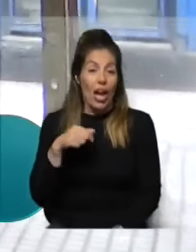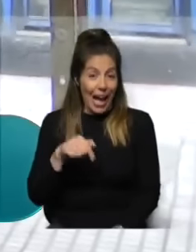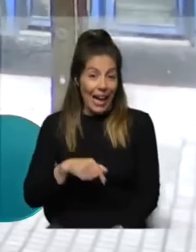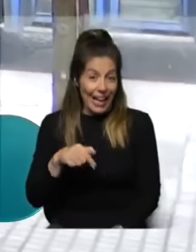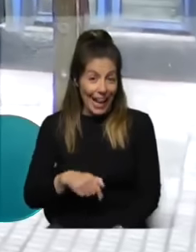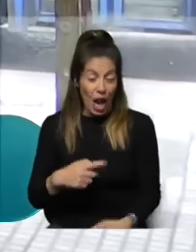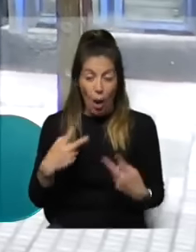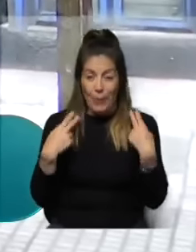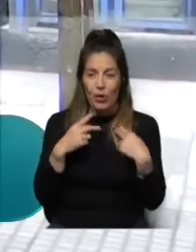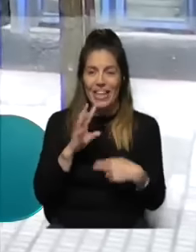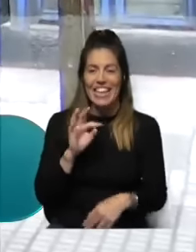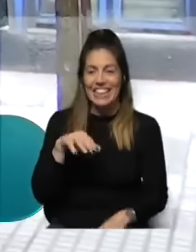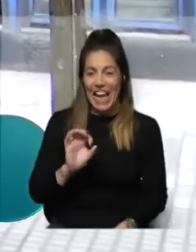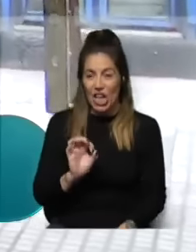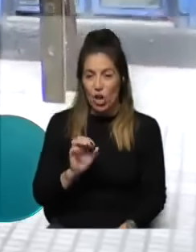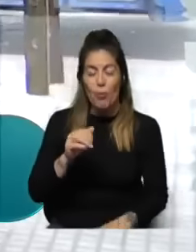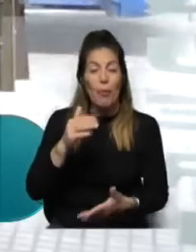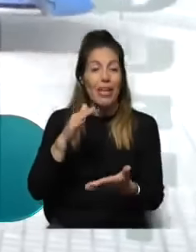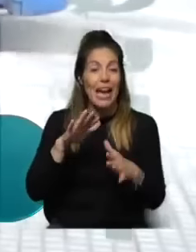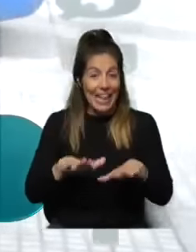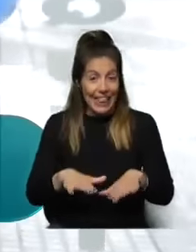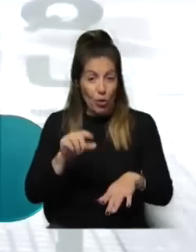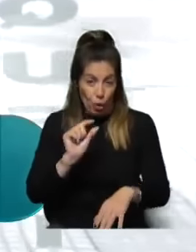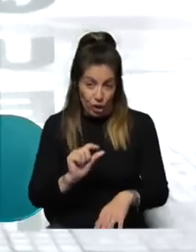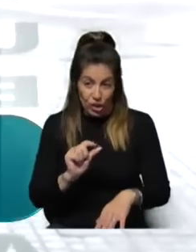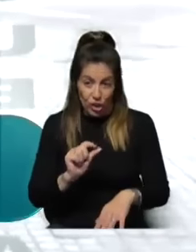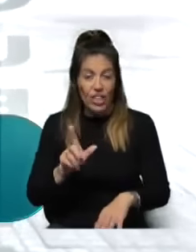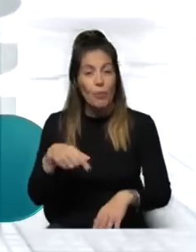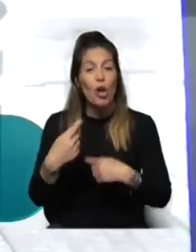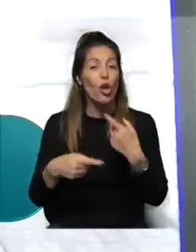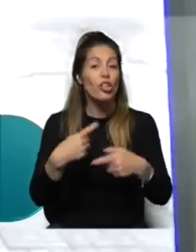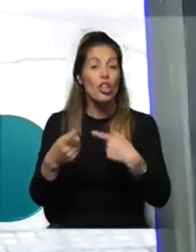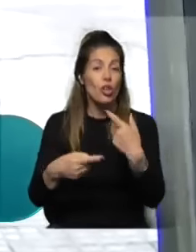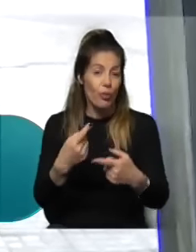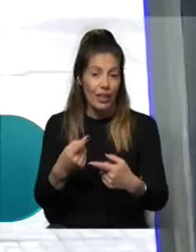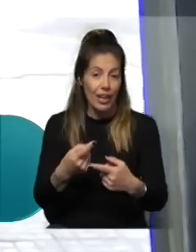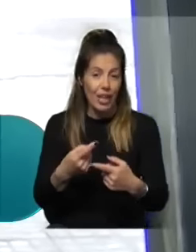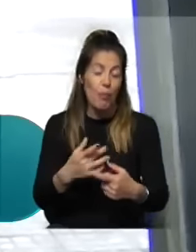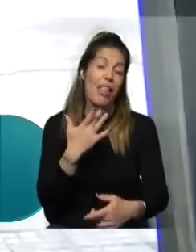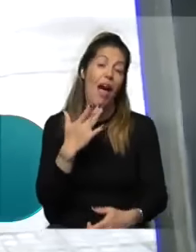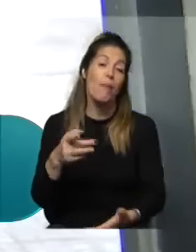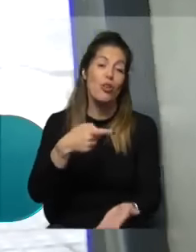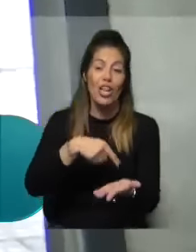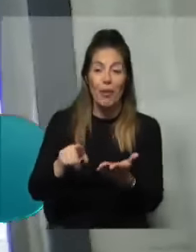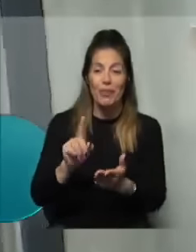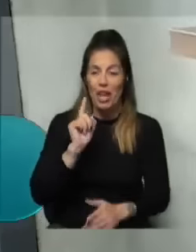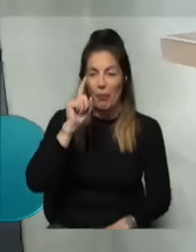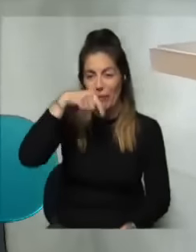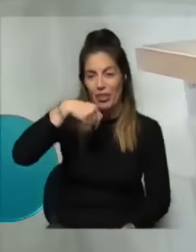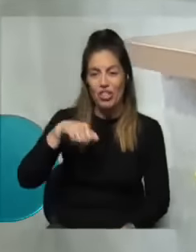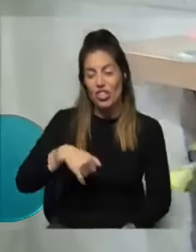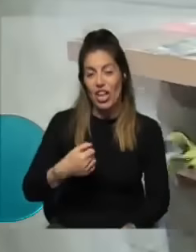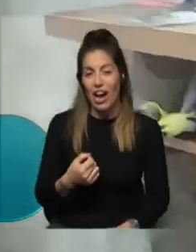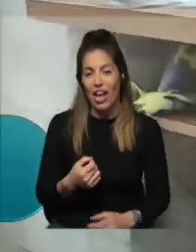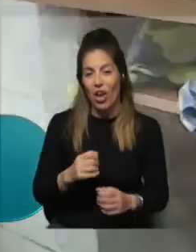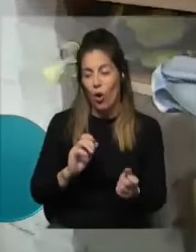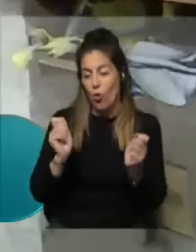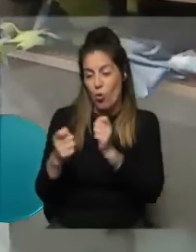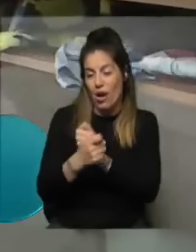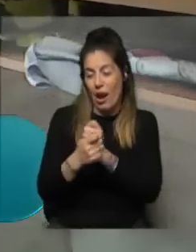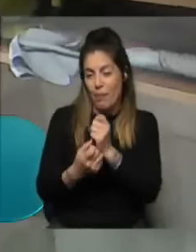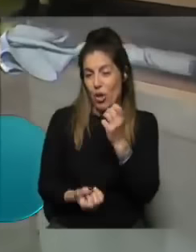Tano... Me voy a quedar un ratito más, creo, y bueno, y luego seguiré el periplo por esta hermosa capital, por Montevideo, ya con un look nuevo aquí hecho en la